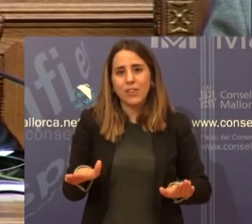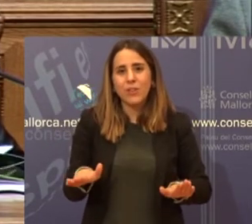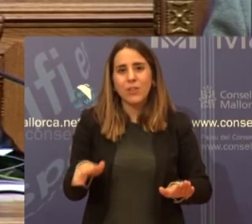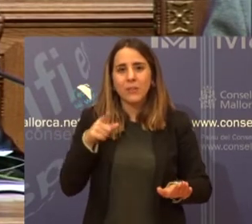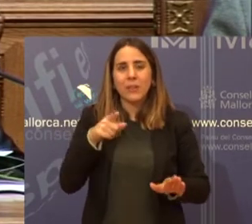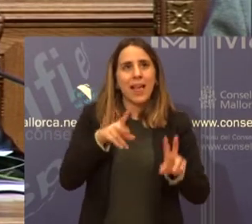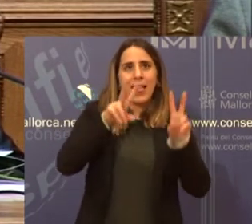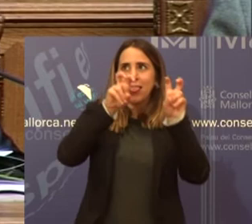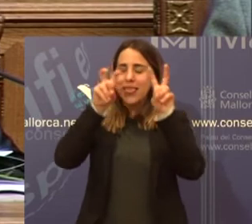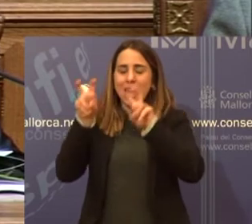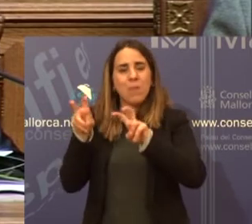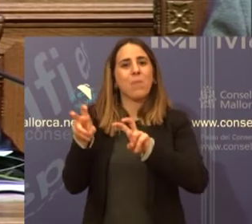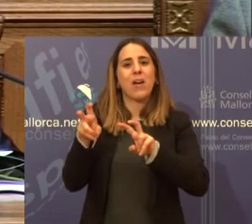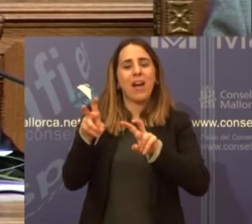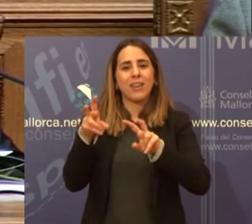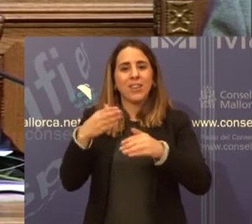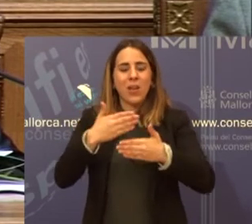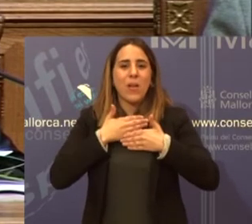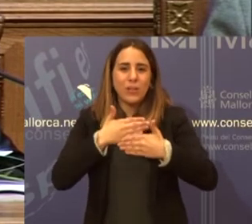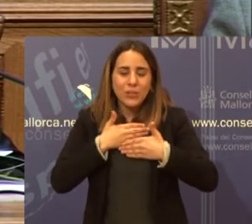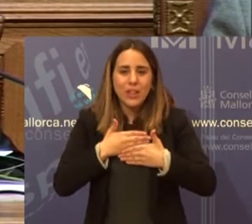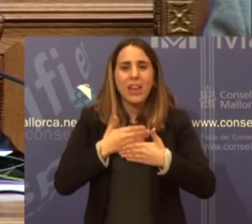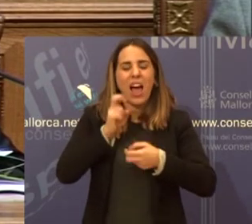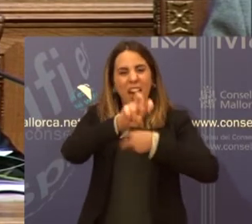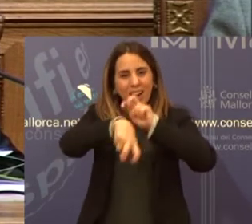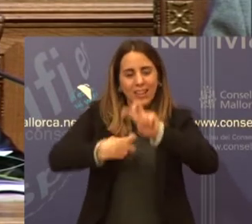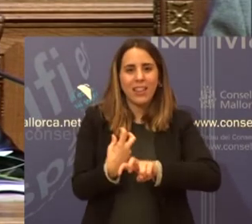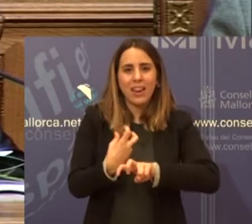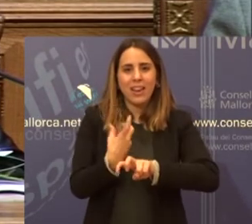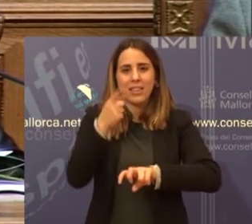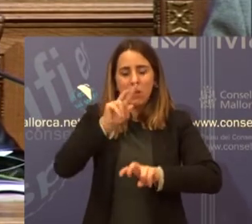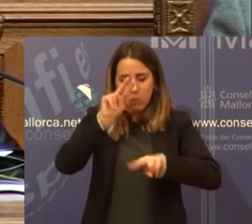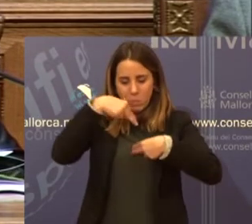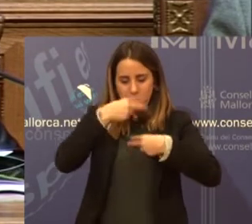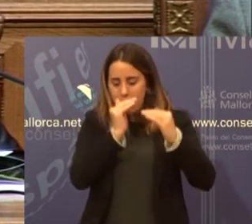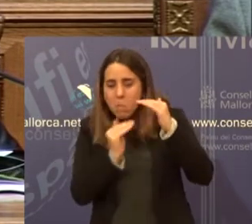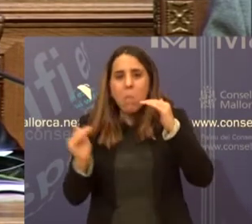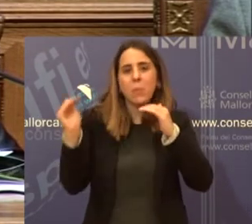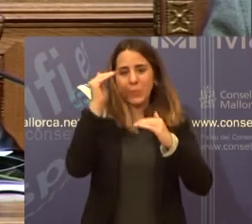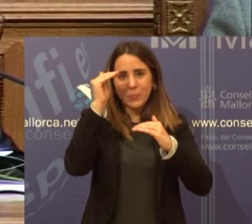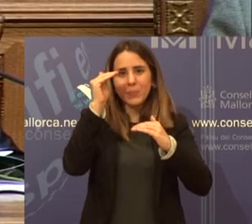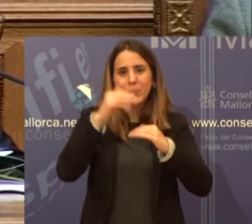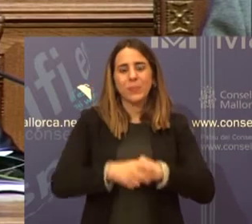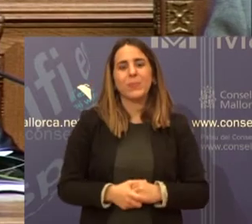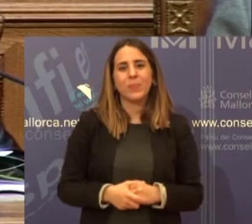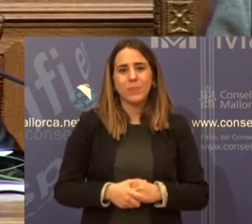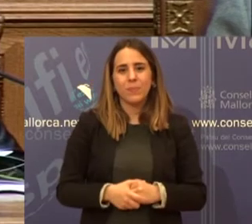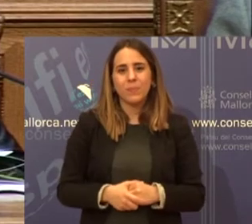y toca también aspectos tan importantes como la solidaridad, el reciclaje y la superación personal.